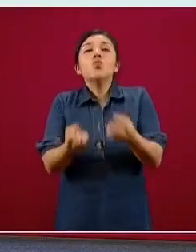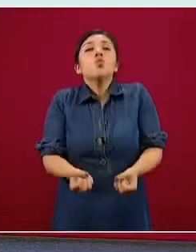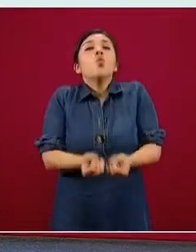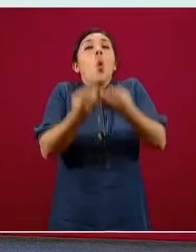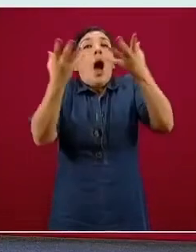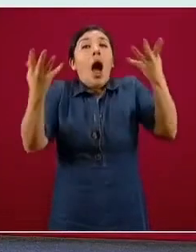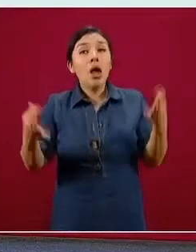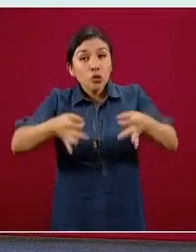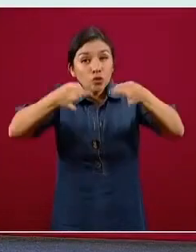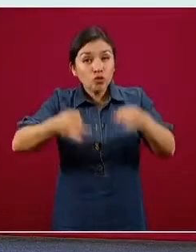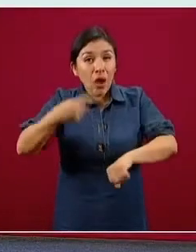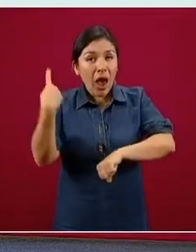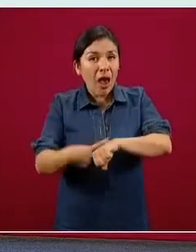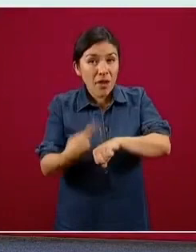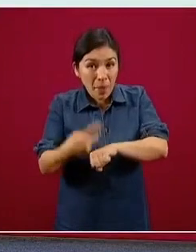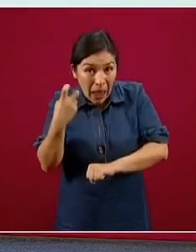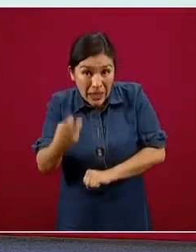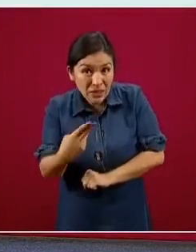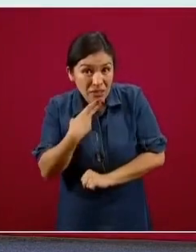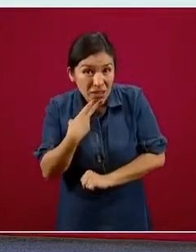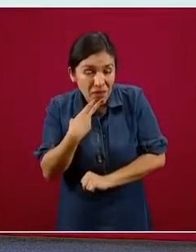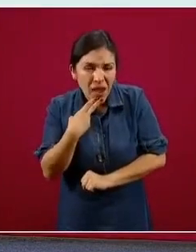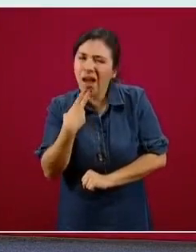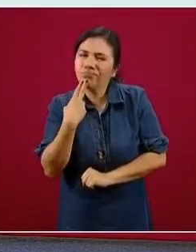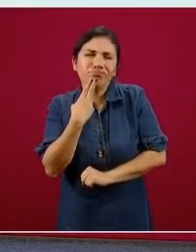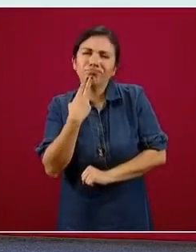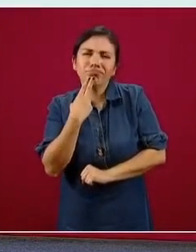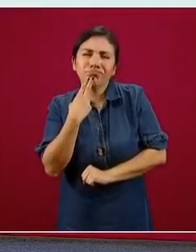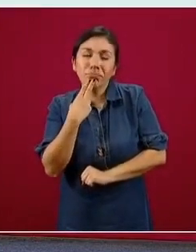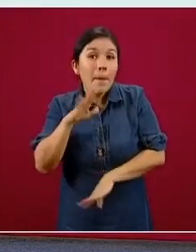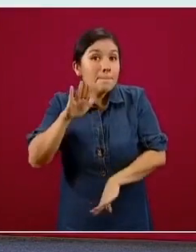no es la meta principal, porque la meta